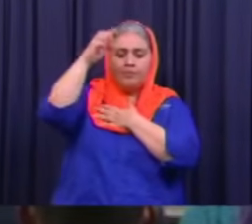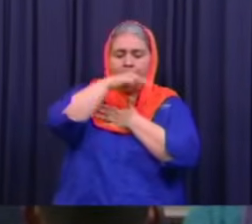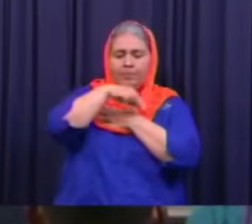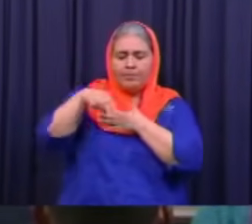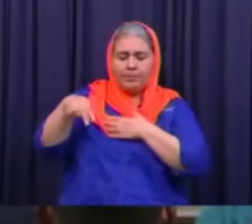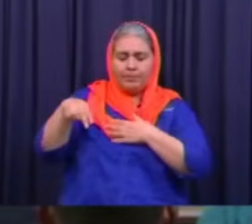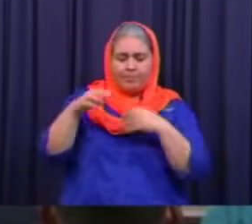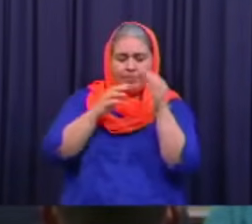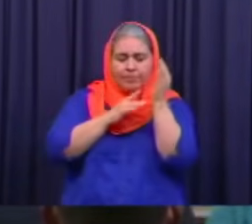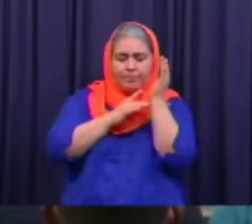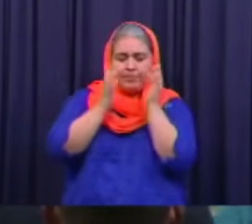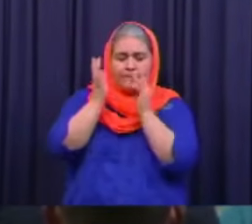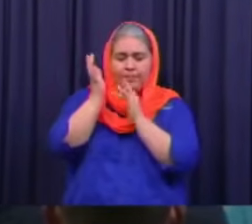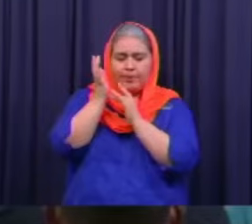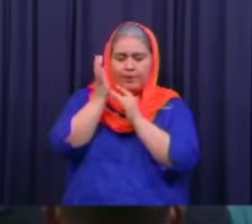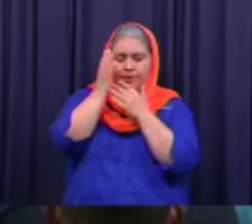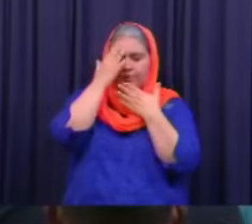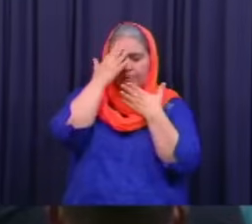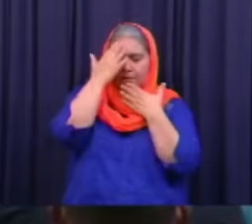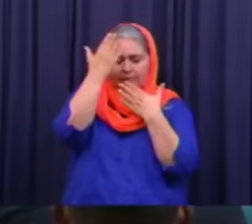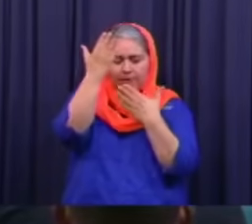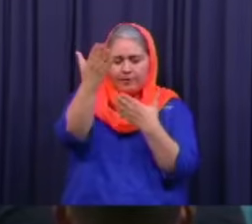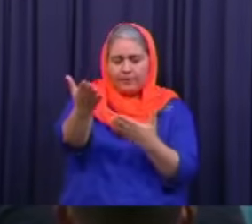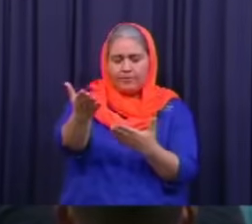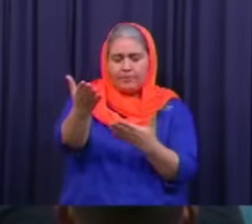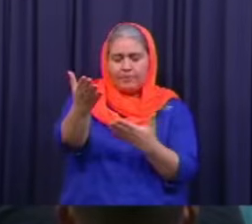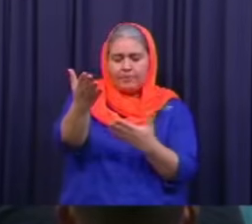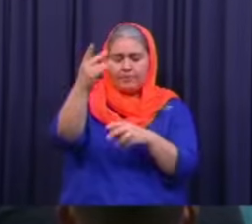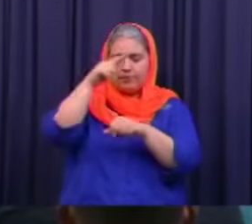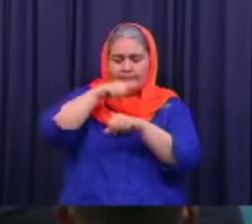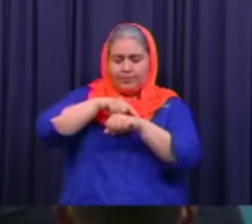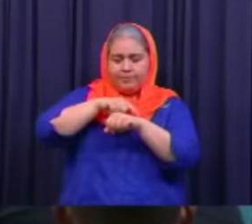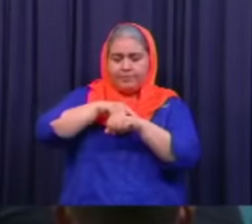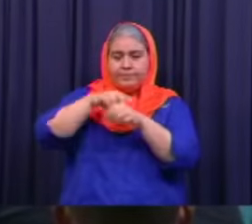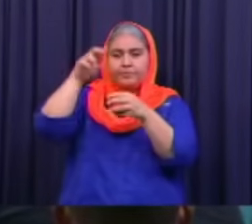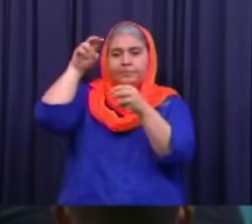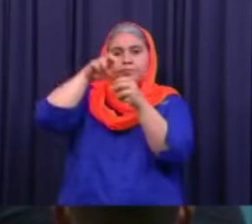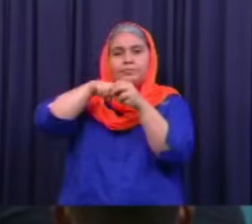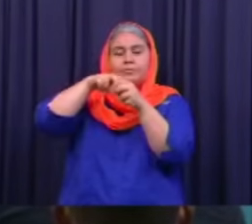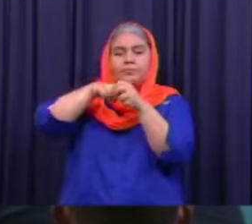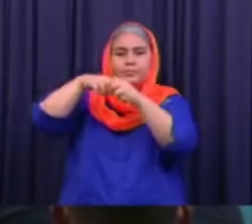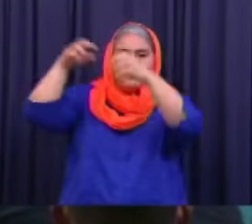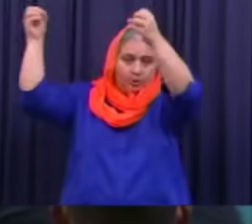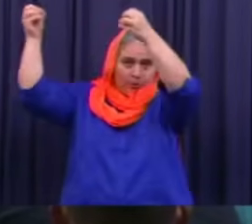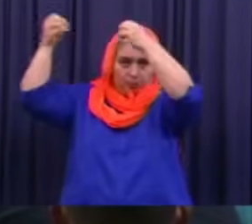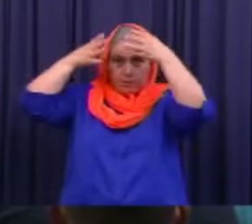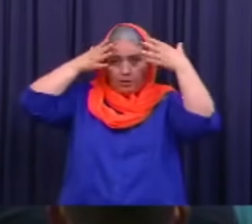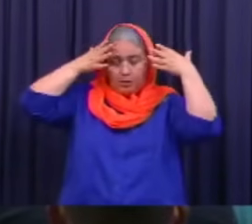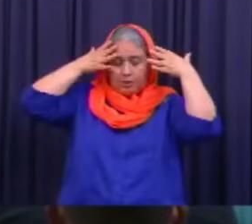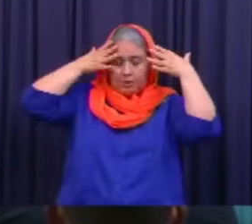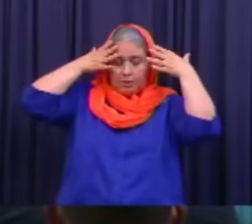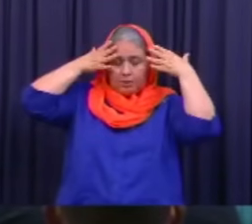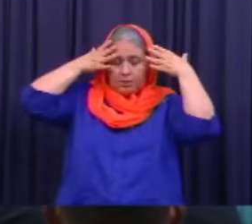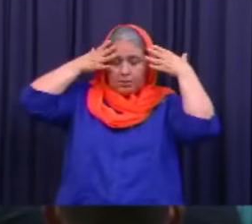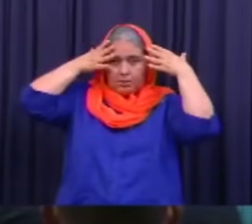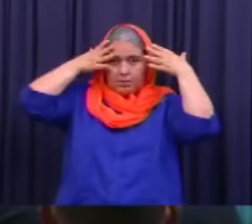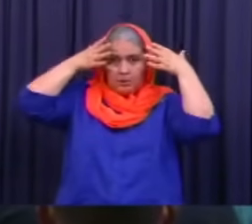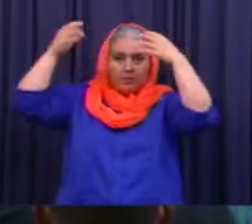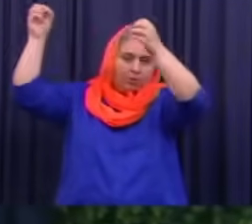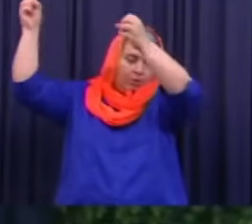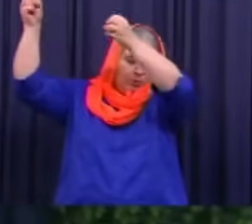participar en el nombre de Jesús Abre nuestros ojos Abre nuestros